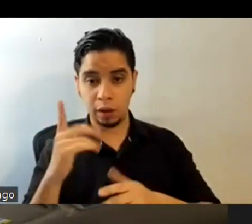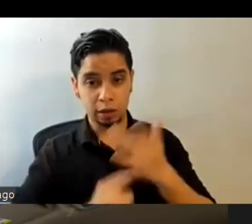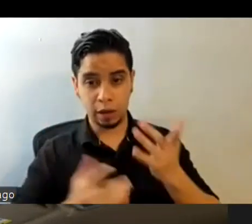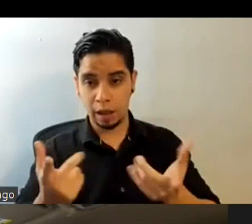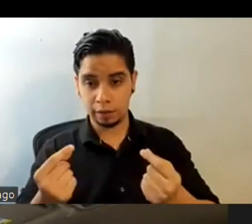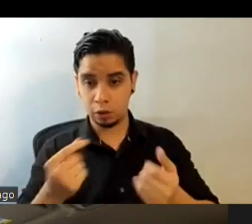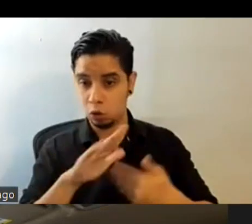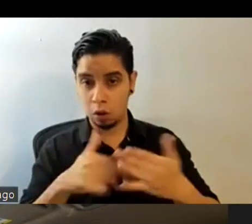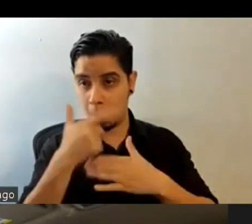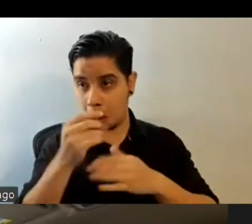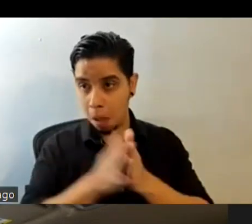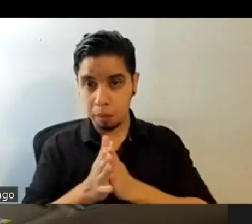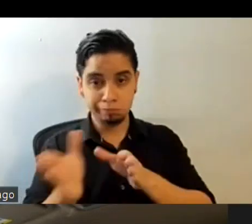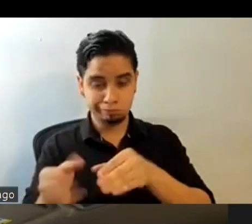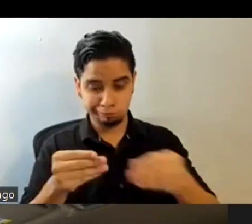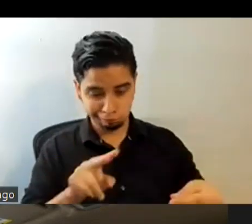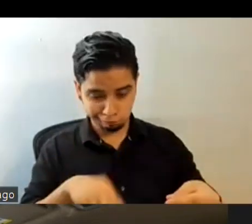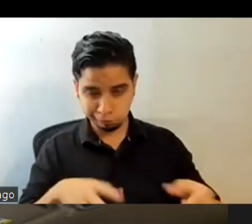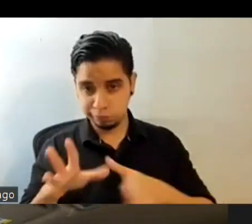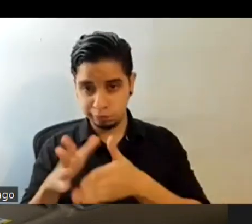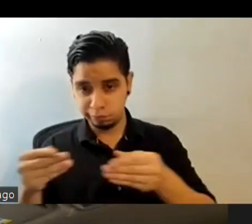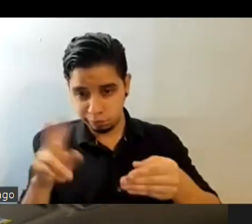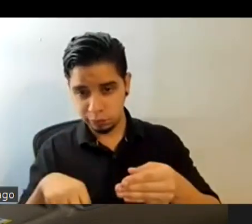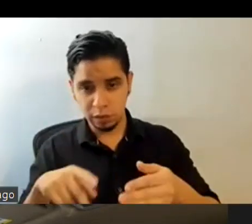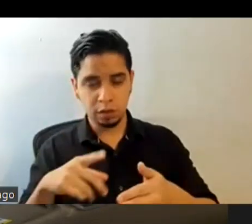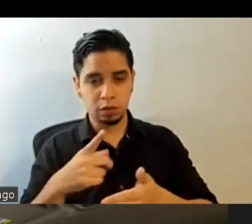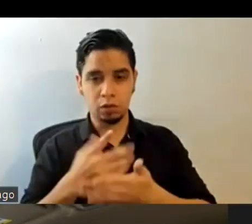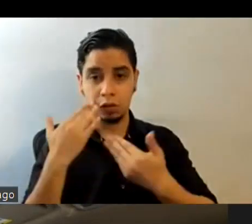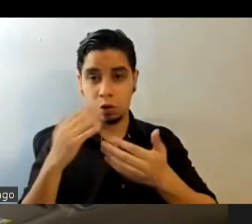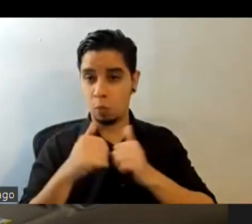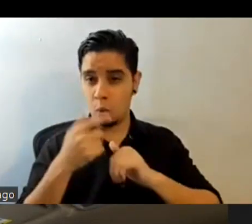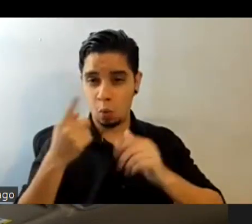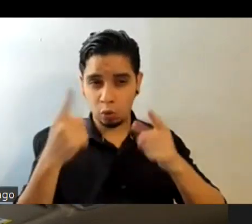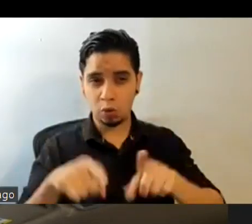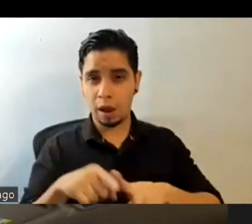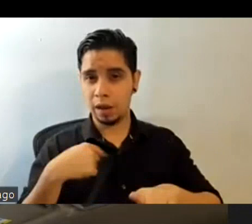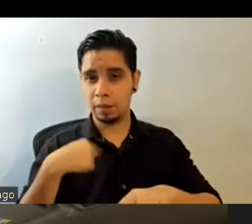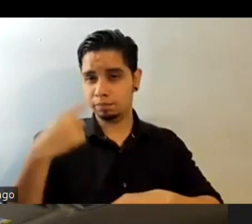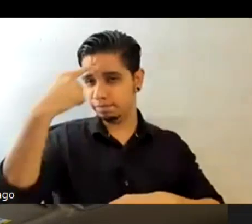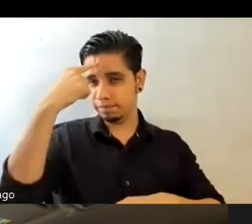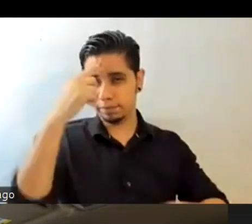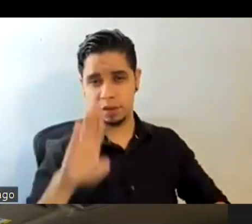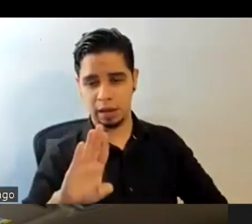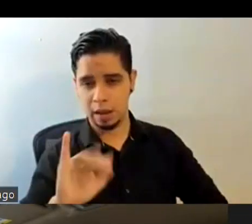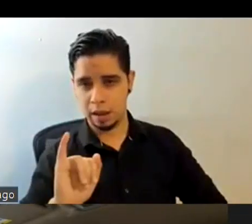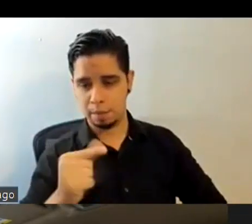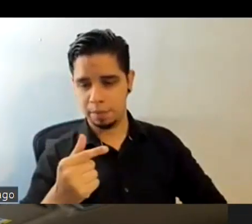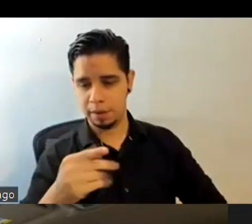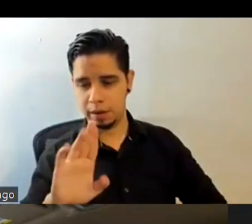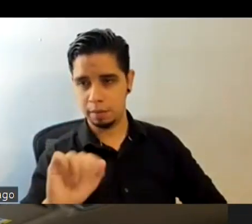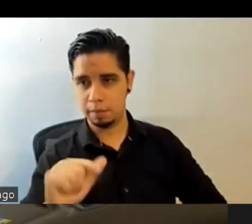llamaba la atención. Y ahí fue que hubo como un Big Bang en mi mente y empecé a entender las